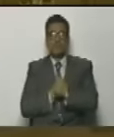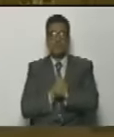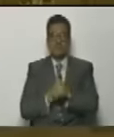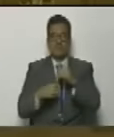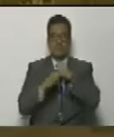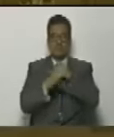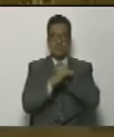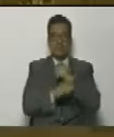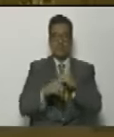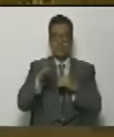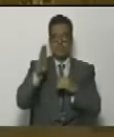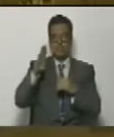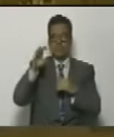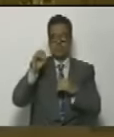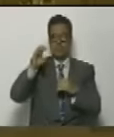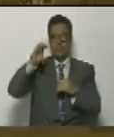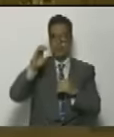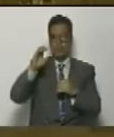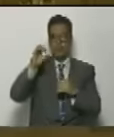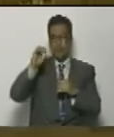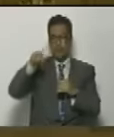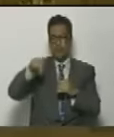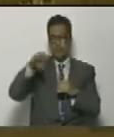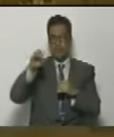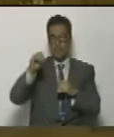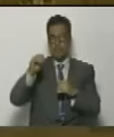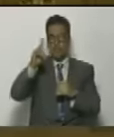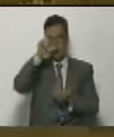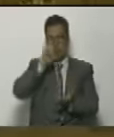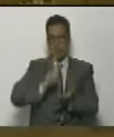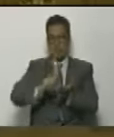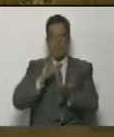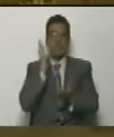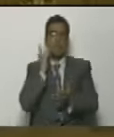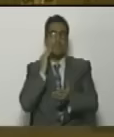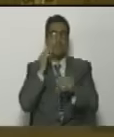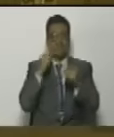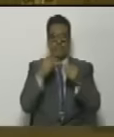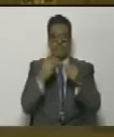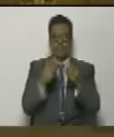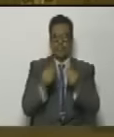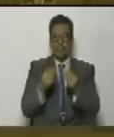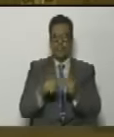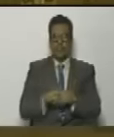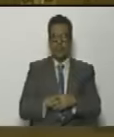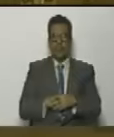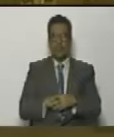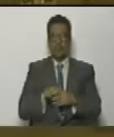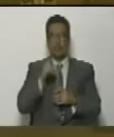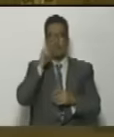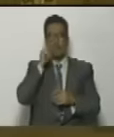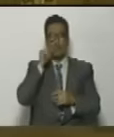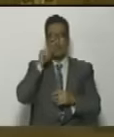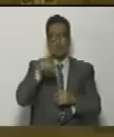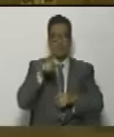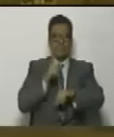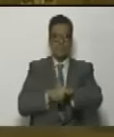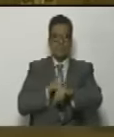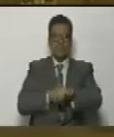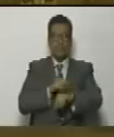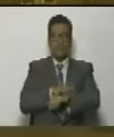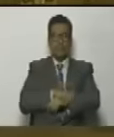Boconó. Hombre leal, hombre de ejemplo para muchos, hombre que en estos